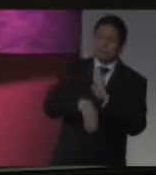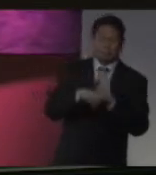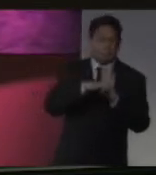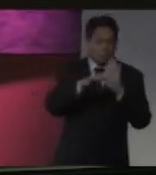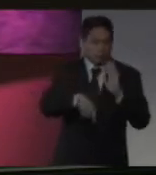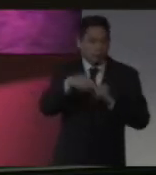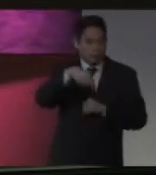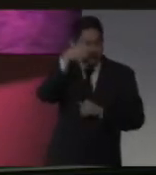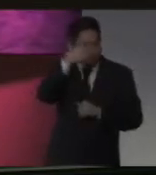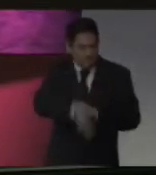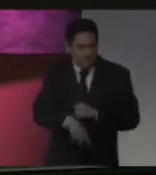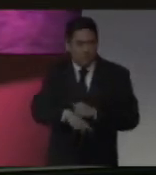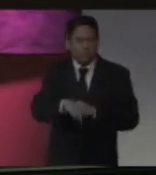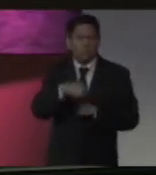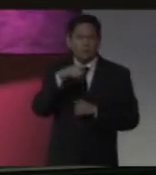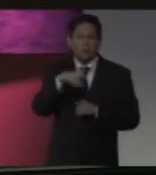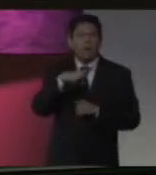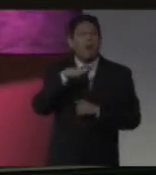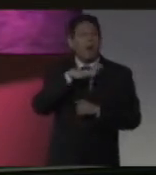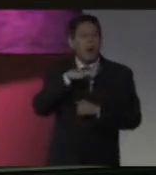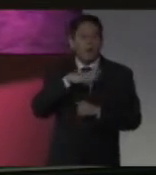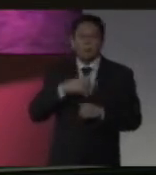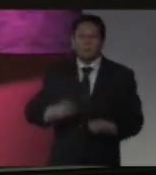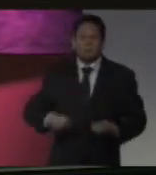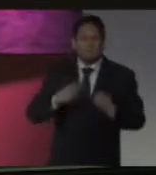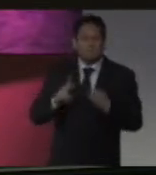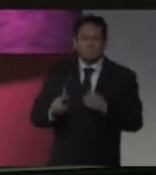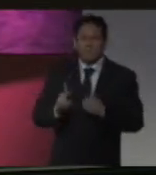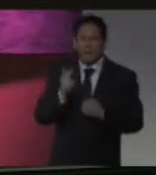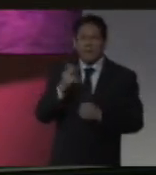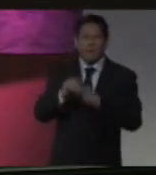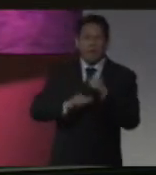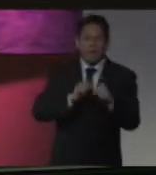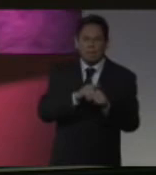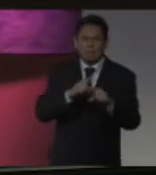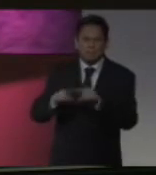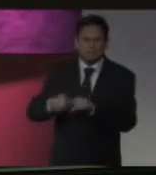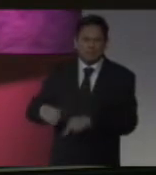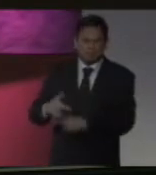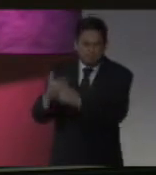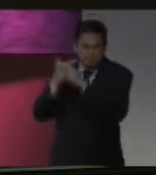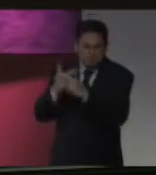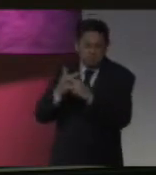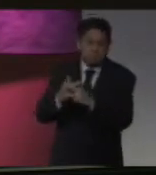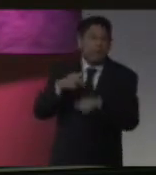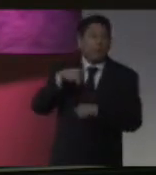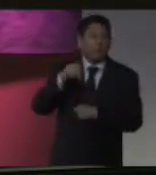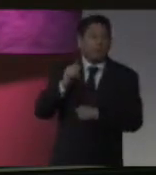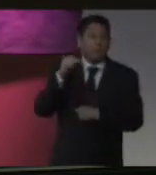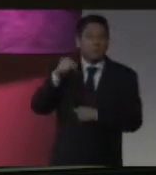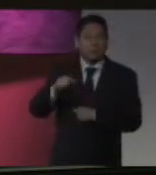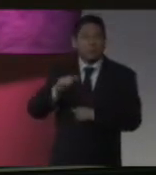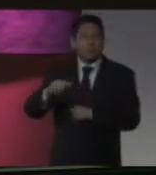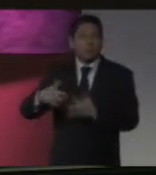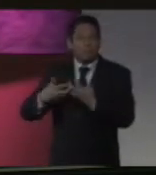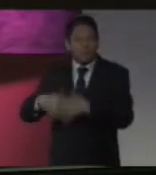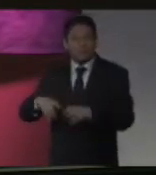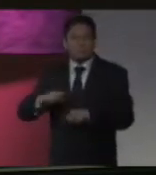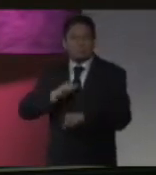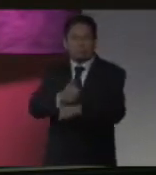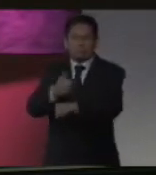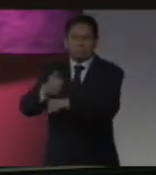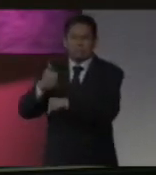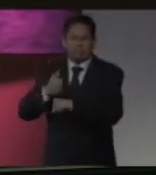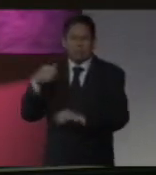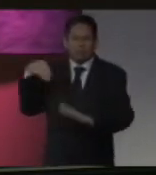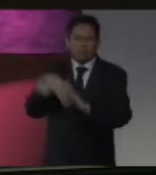países con mayor megadiversidad en el planeta. Cuando esa contaminación está poniendo en riesgo toda esa megadiversidad, es una cuestión que nos afecta a todos y